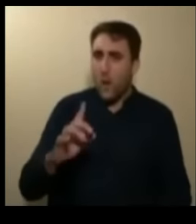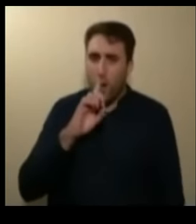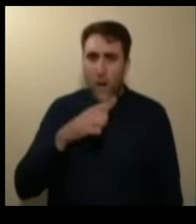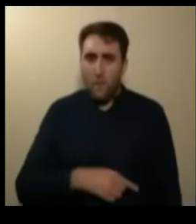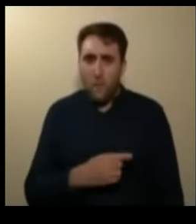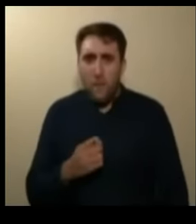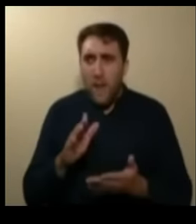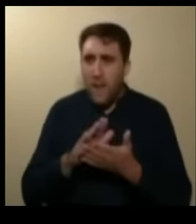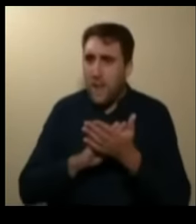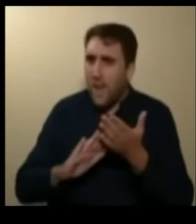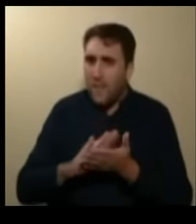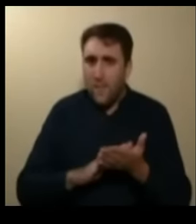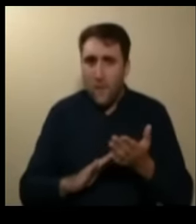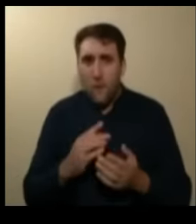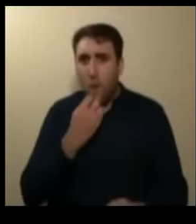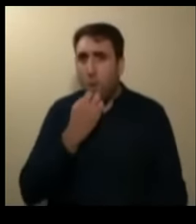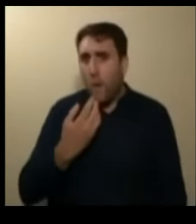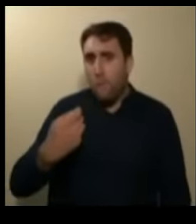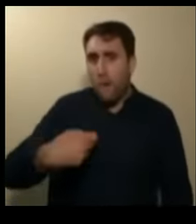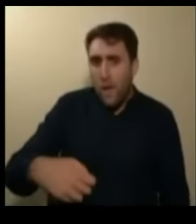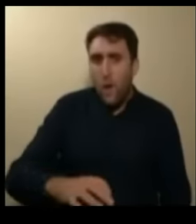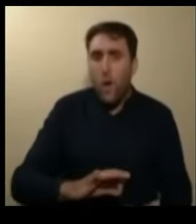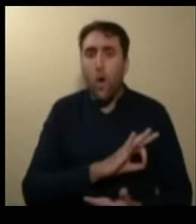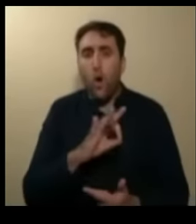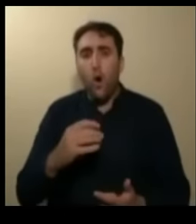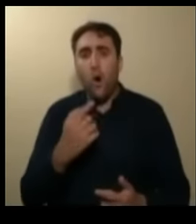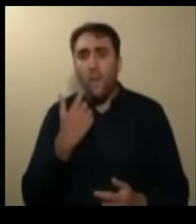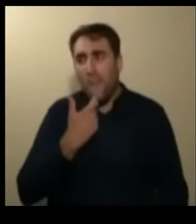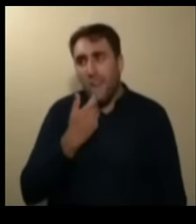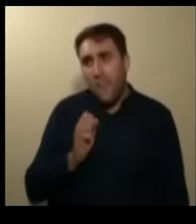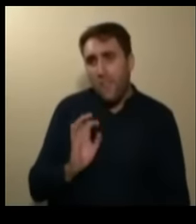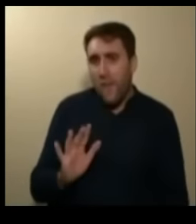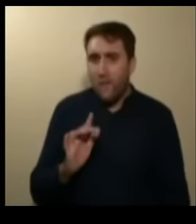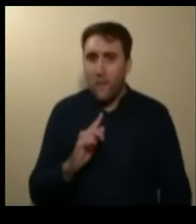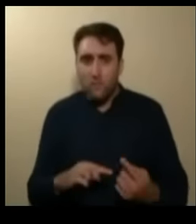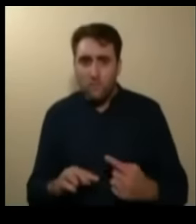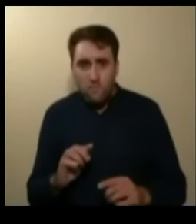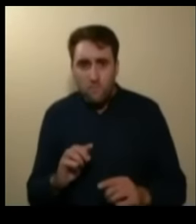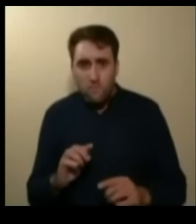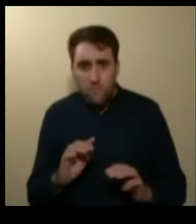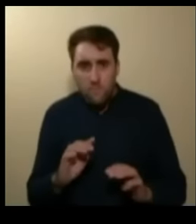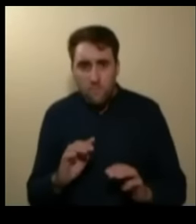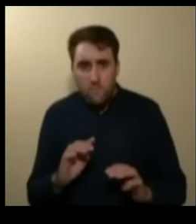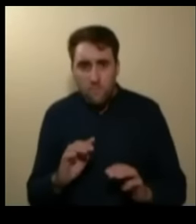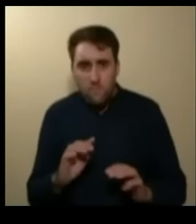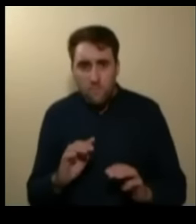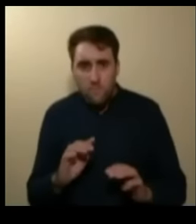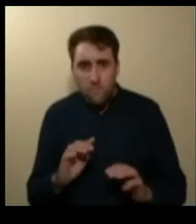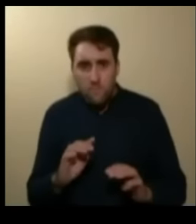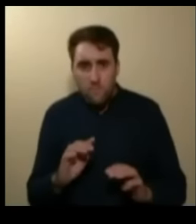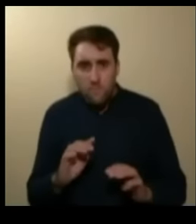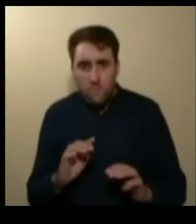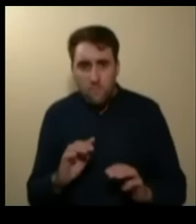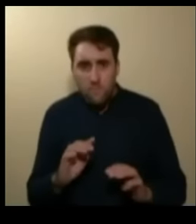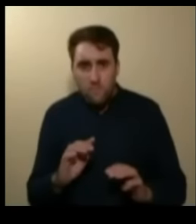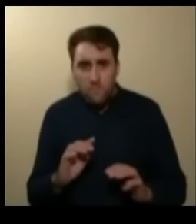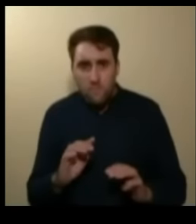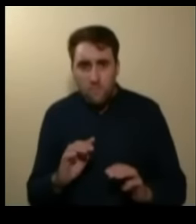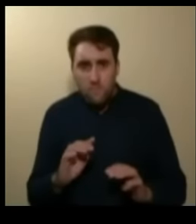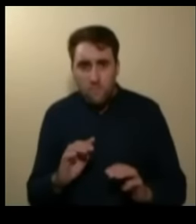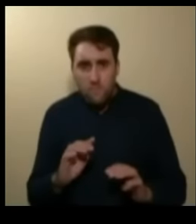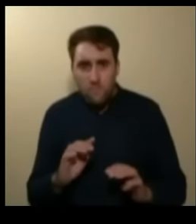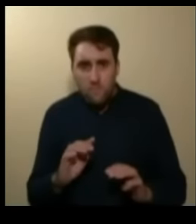ningún inquilino, ni para el buen pagador, ni para el mal pagador del sistema sin garantía. Todos conocemos, los que alguna vez